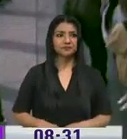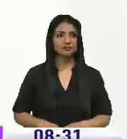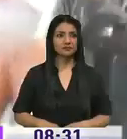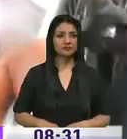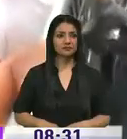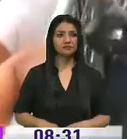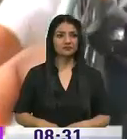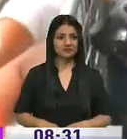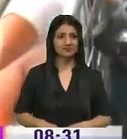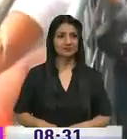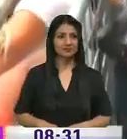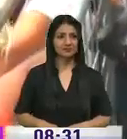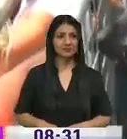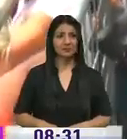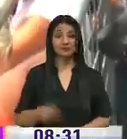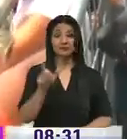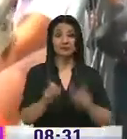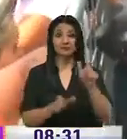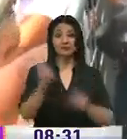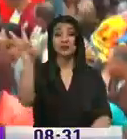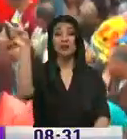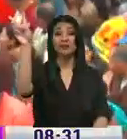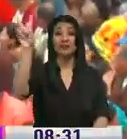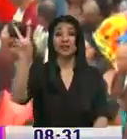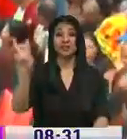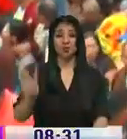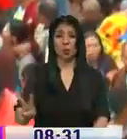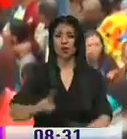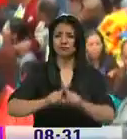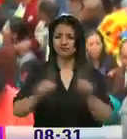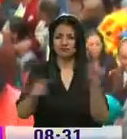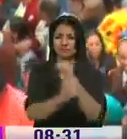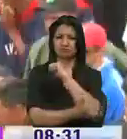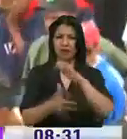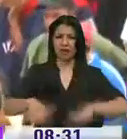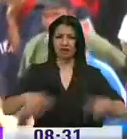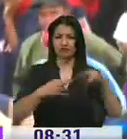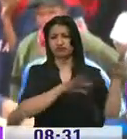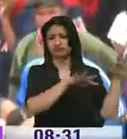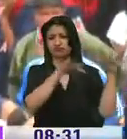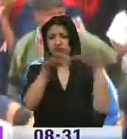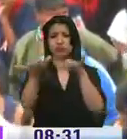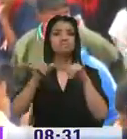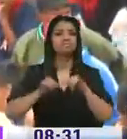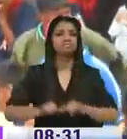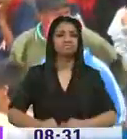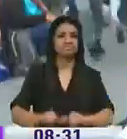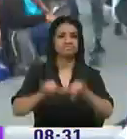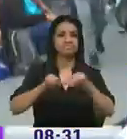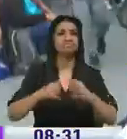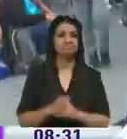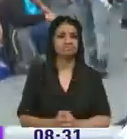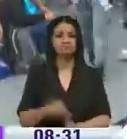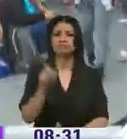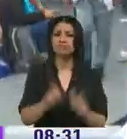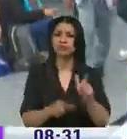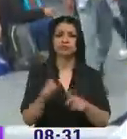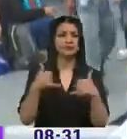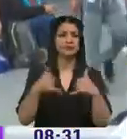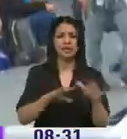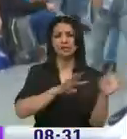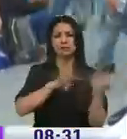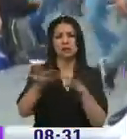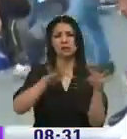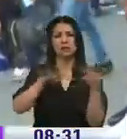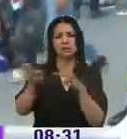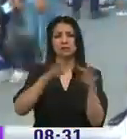El éxodo de venezolanos por el que atraviesan varios países de la región no se ha detenido. El drama humano sigue latente, incluso en